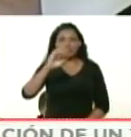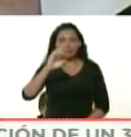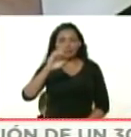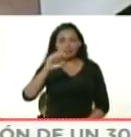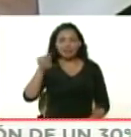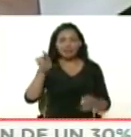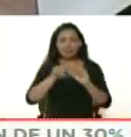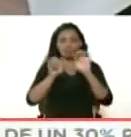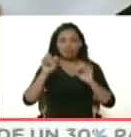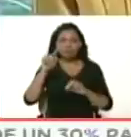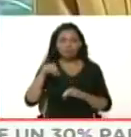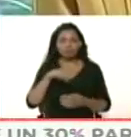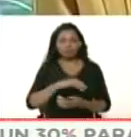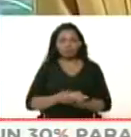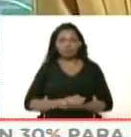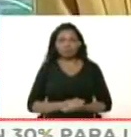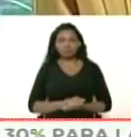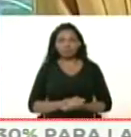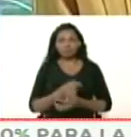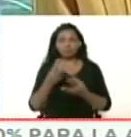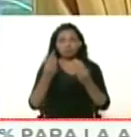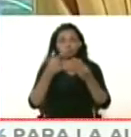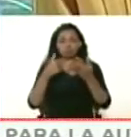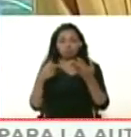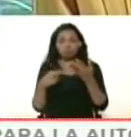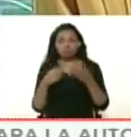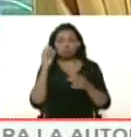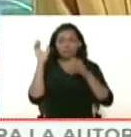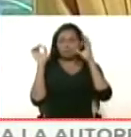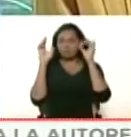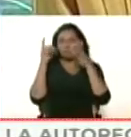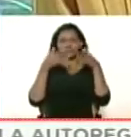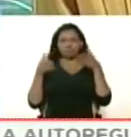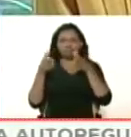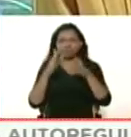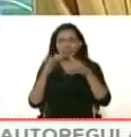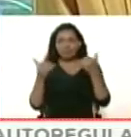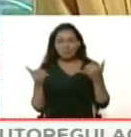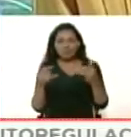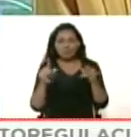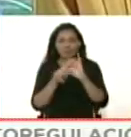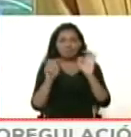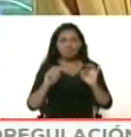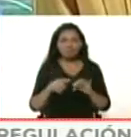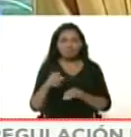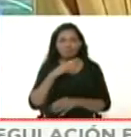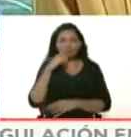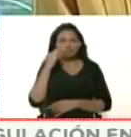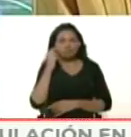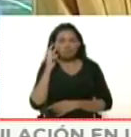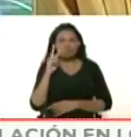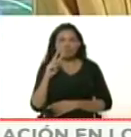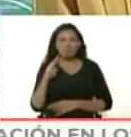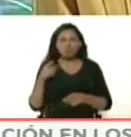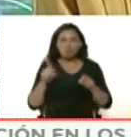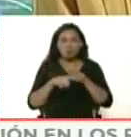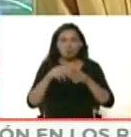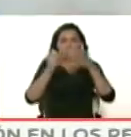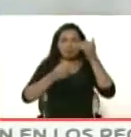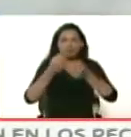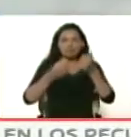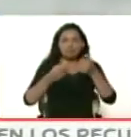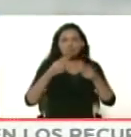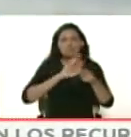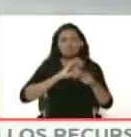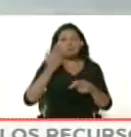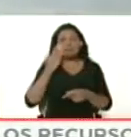¿Ah? Tantas cosas que se van inventando por los caminos, ¿verdad? Y este dulce cortado de leche. Mamá hacía un dulce de